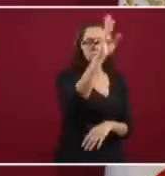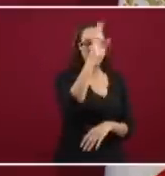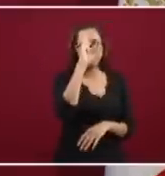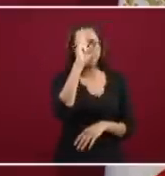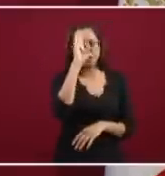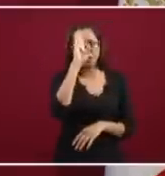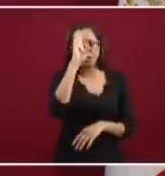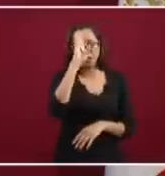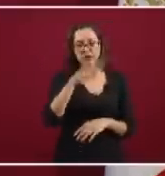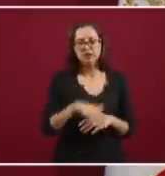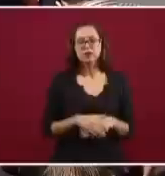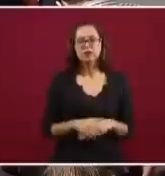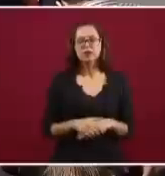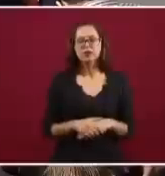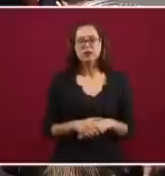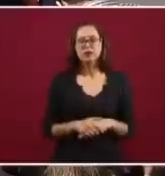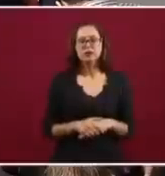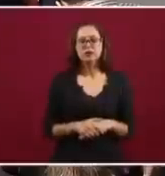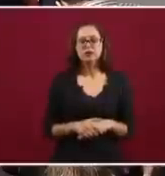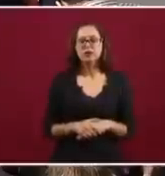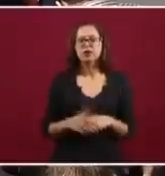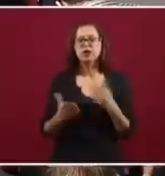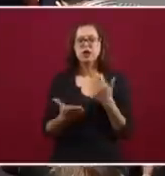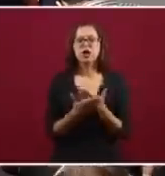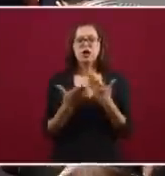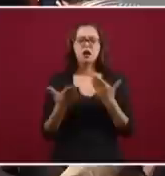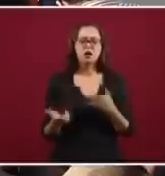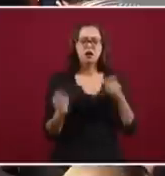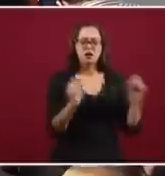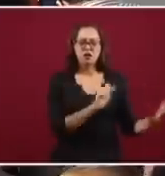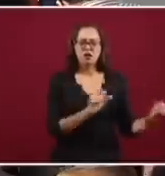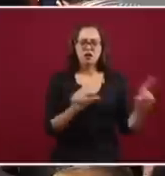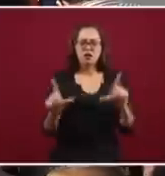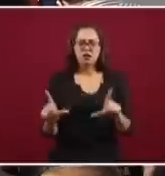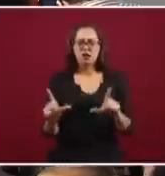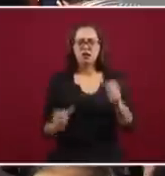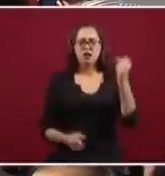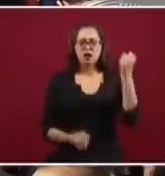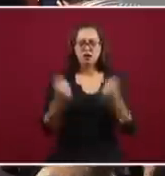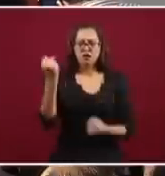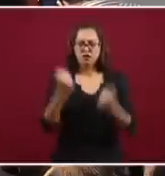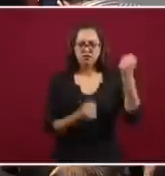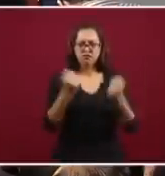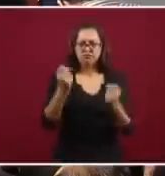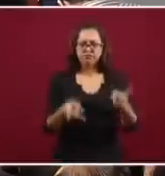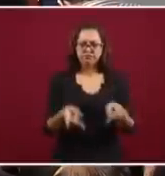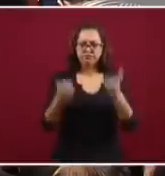Ahora, pon de favor la de robo de vehículo,